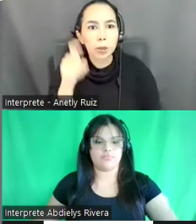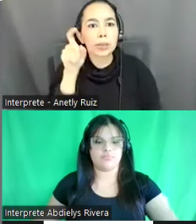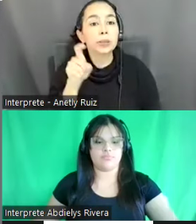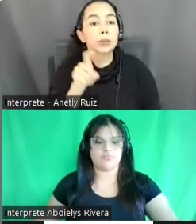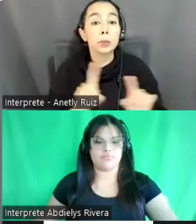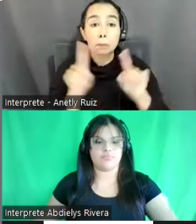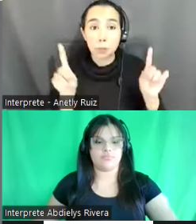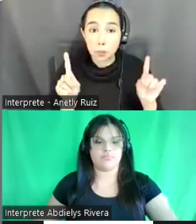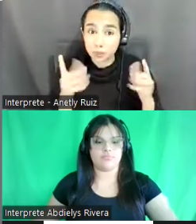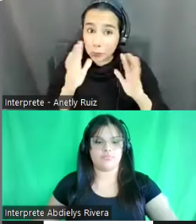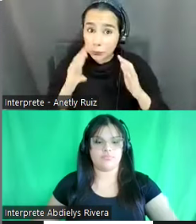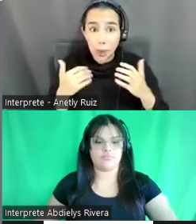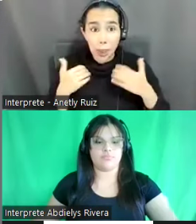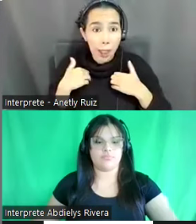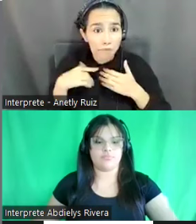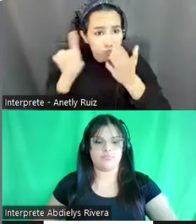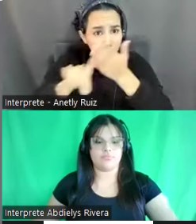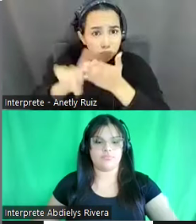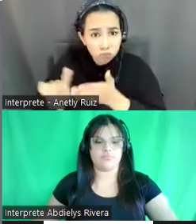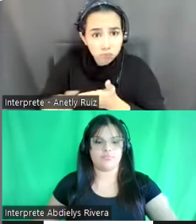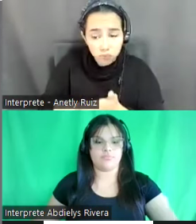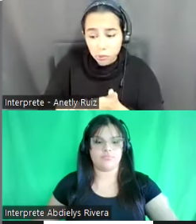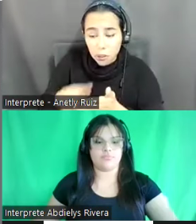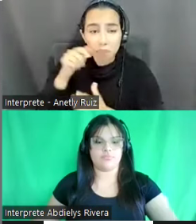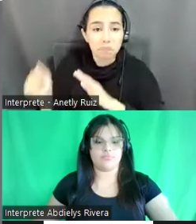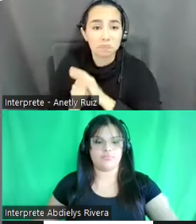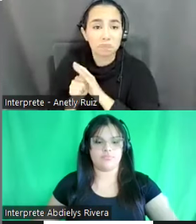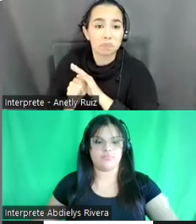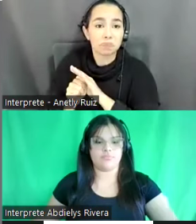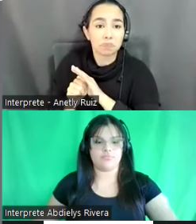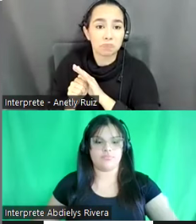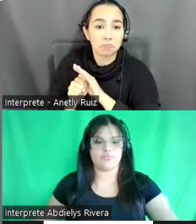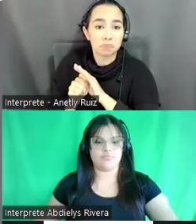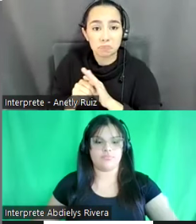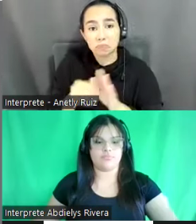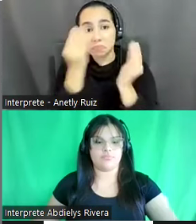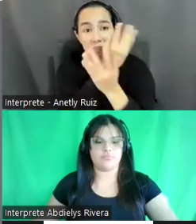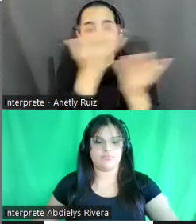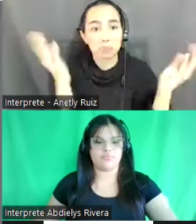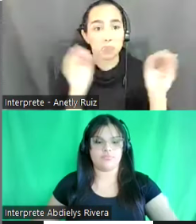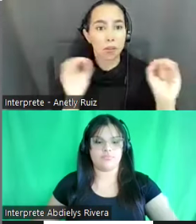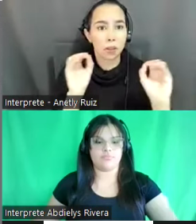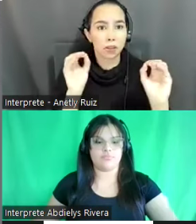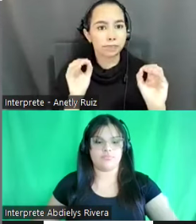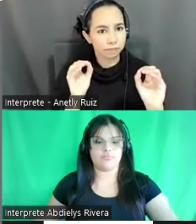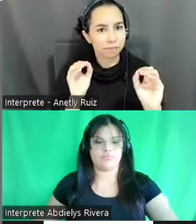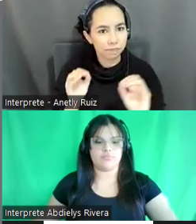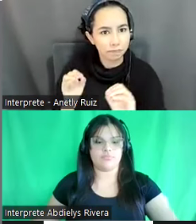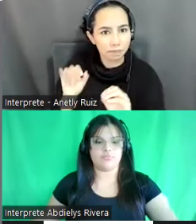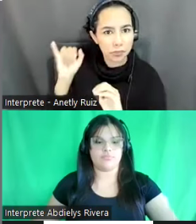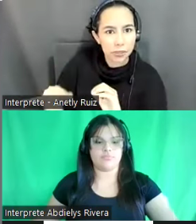trabajos y no se publican. Hay que mejorar ese aspecto para poder accesar los fondos y